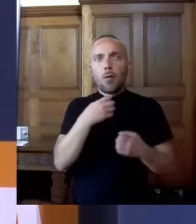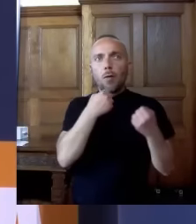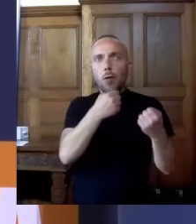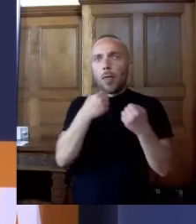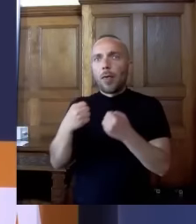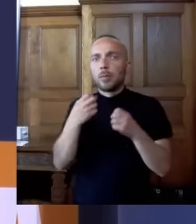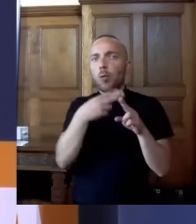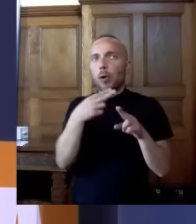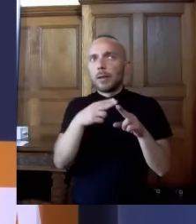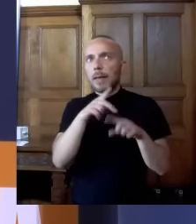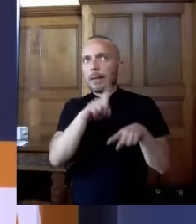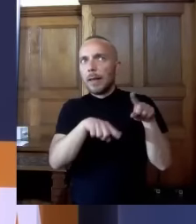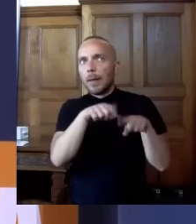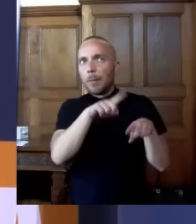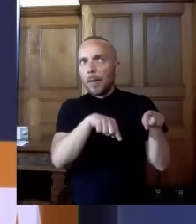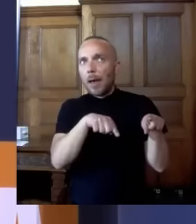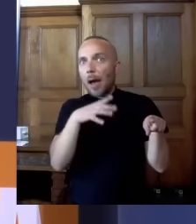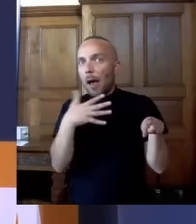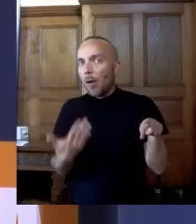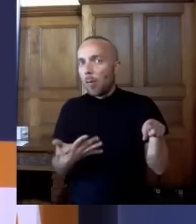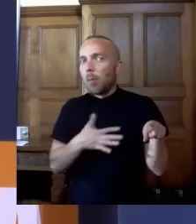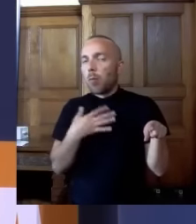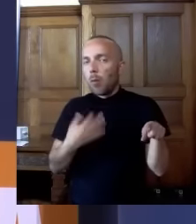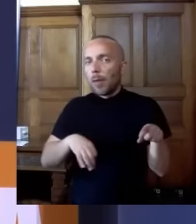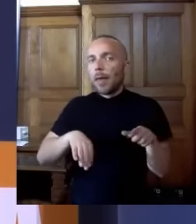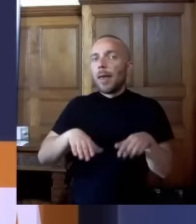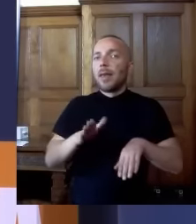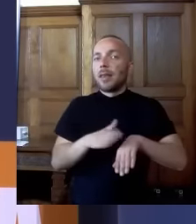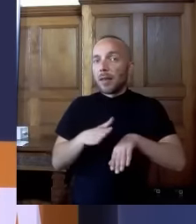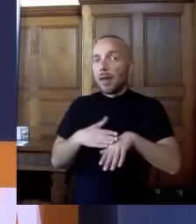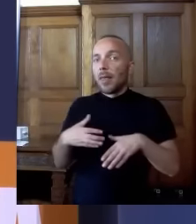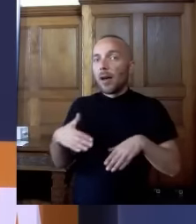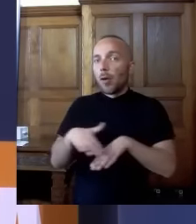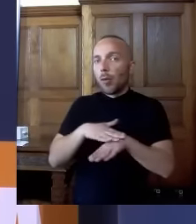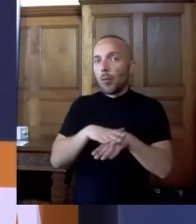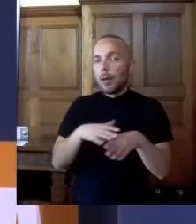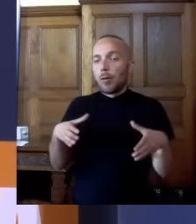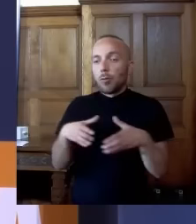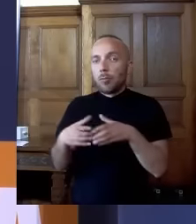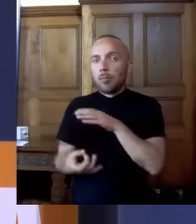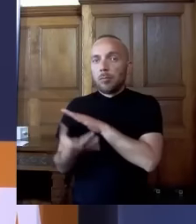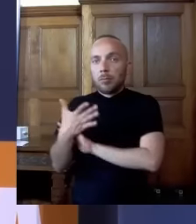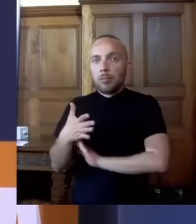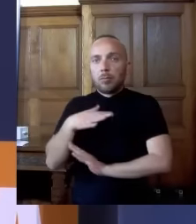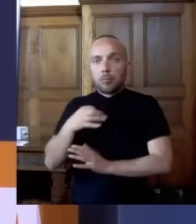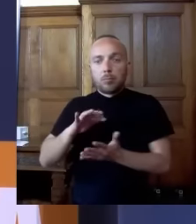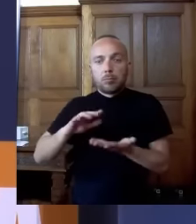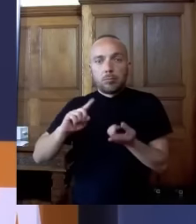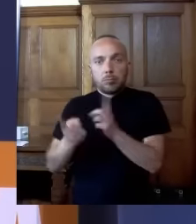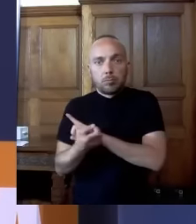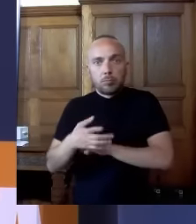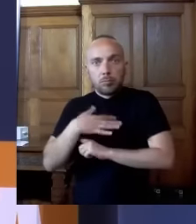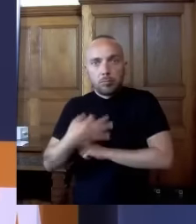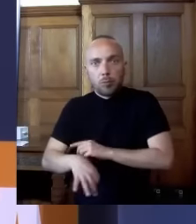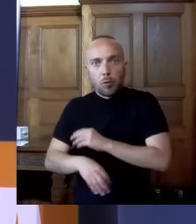posible deloz ezko gobern bat eduka aldaketa bat eduka gobernan eta